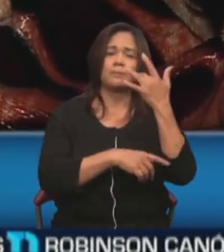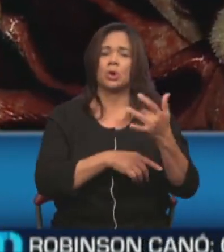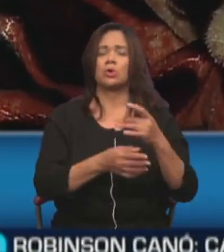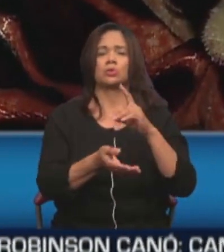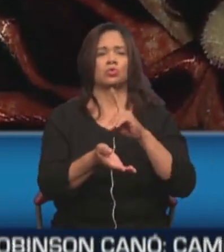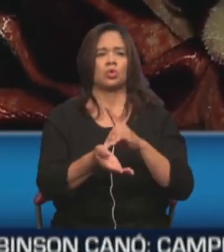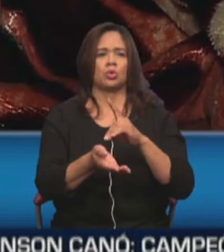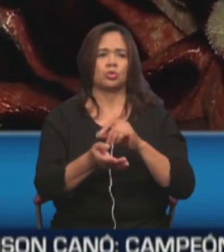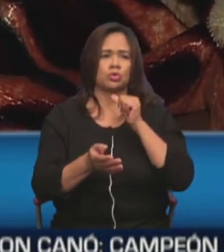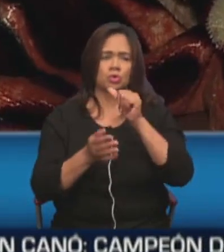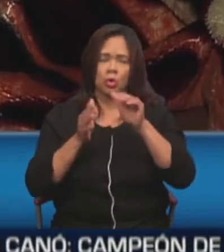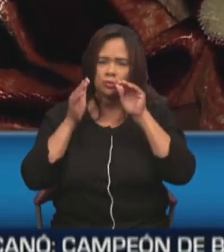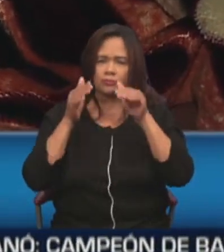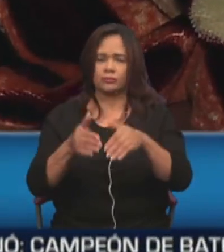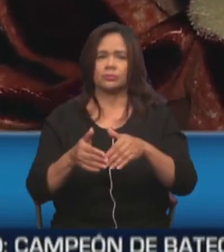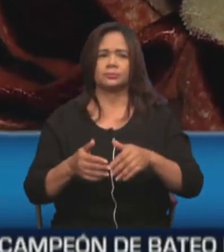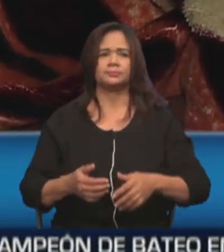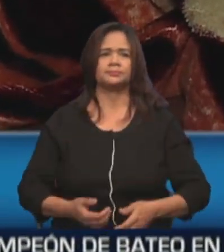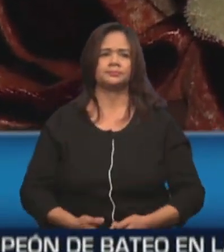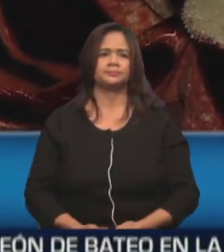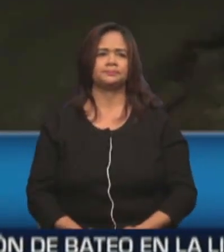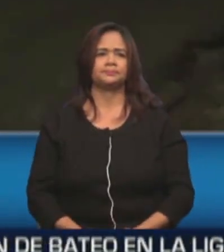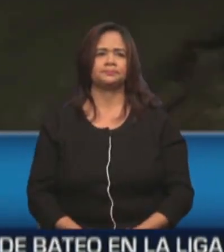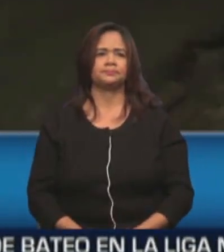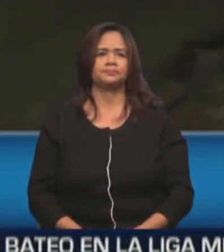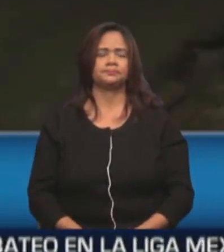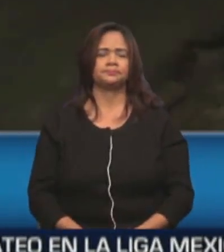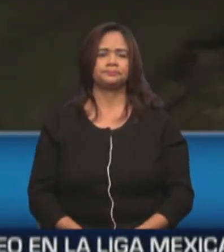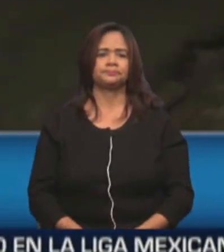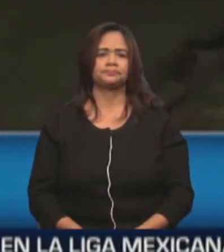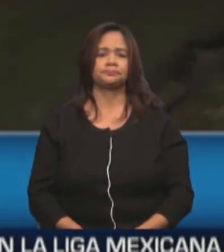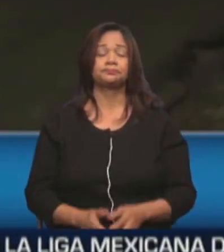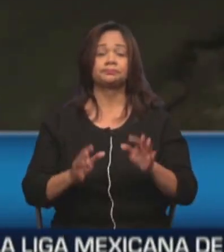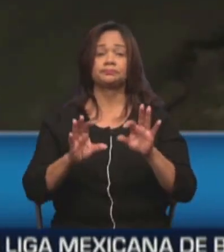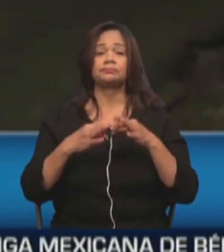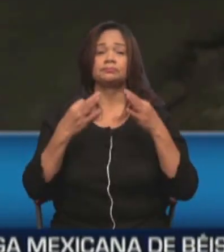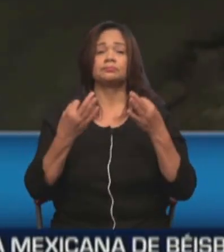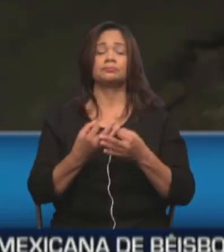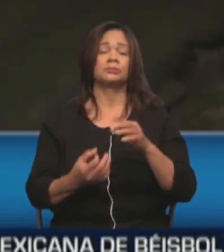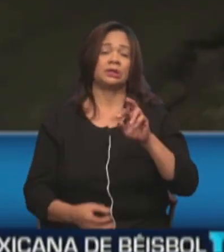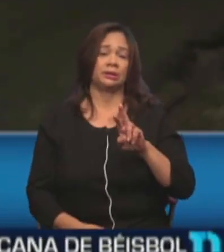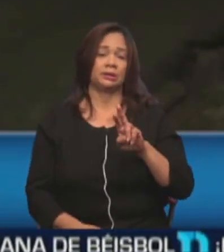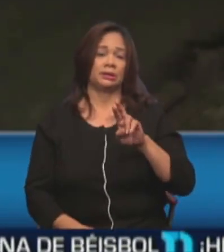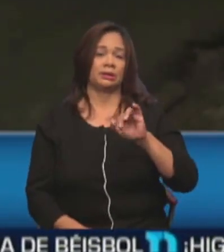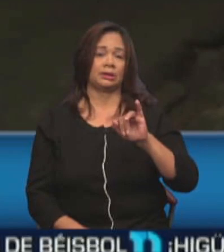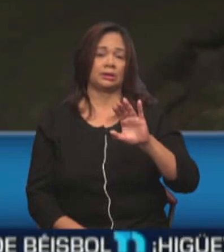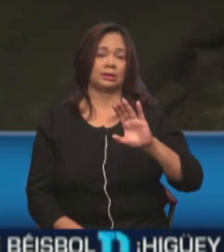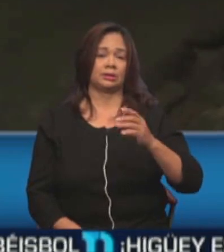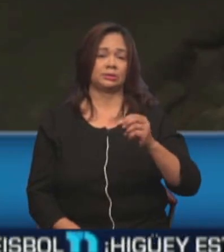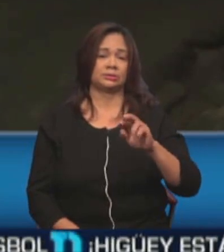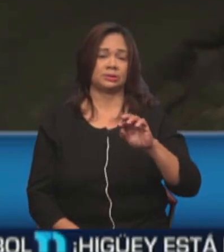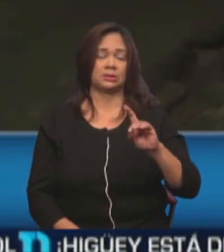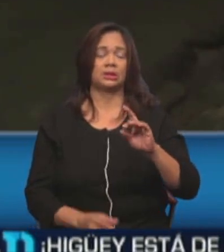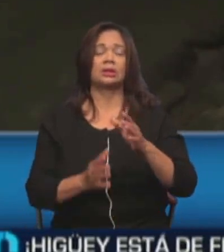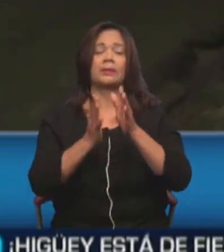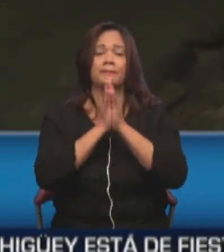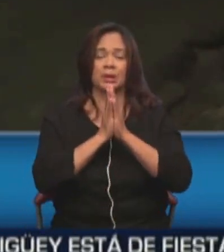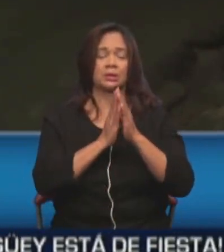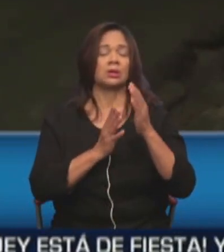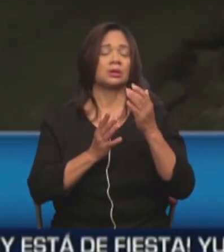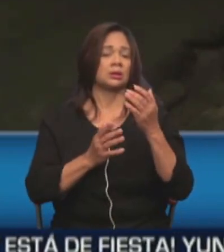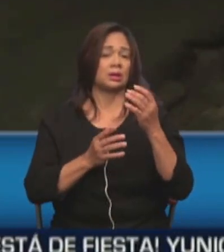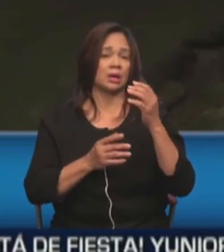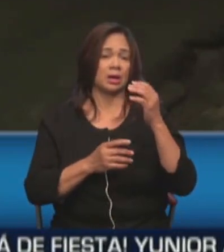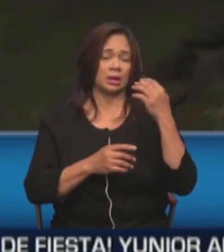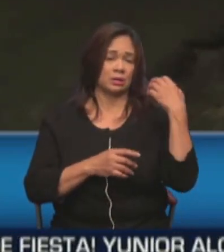no prestarle atención a tiempo. Los familiares de Richard Pérez les piden a las